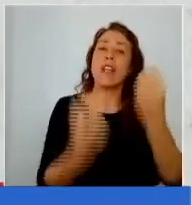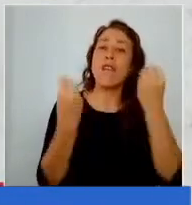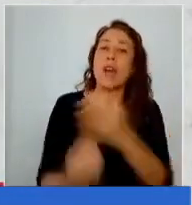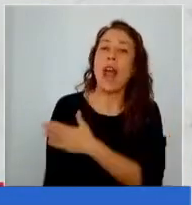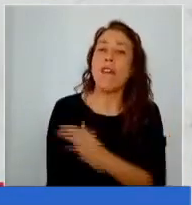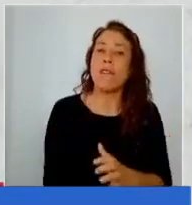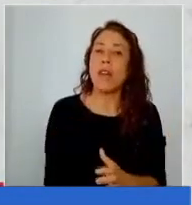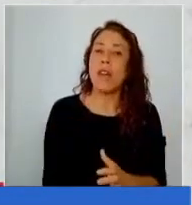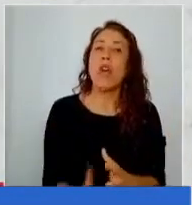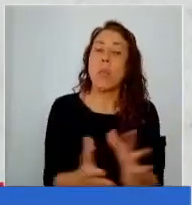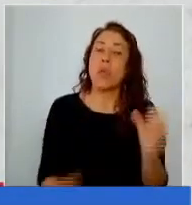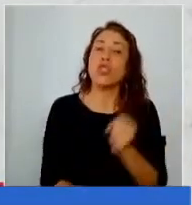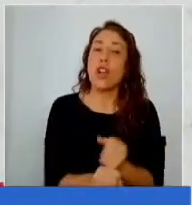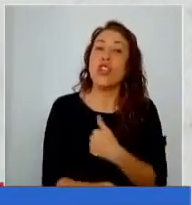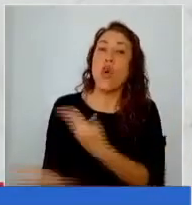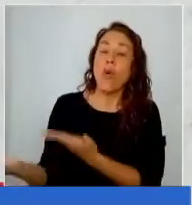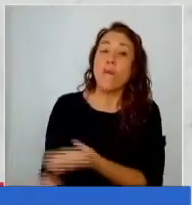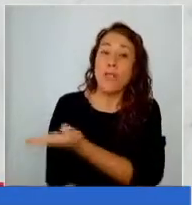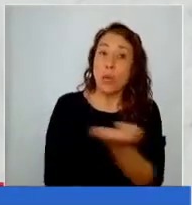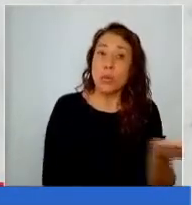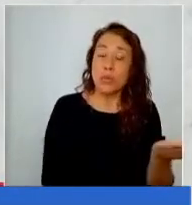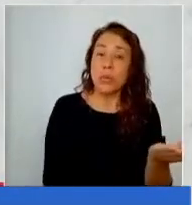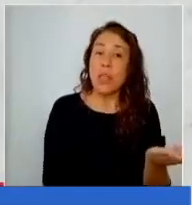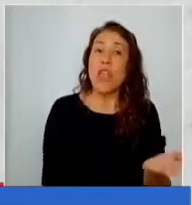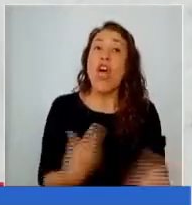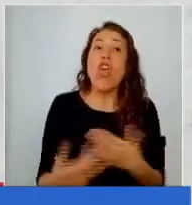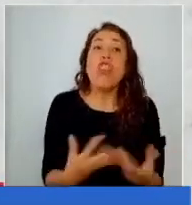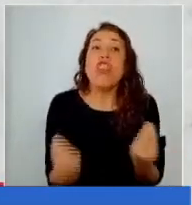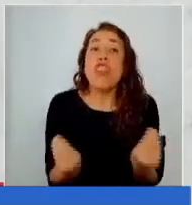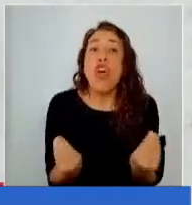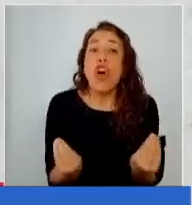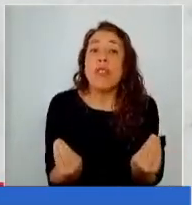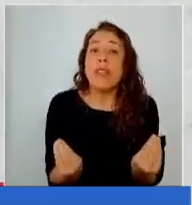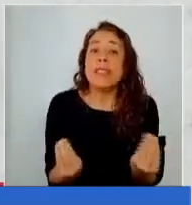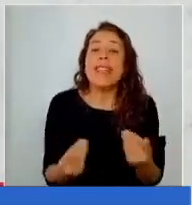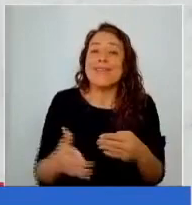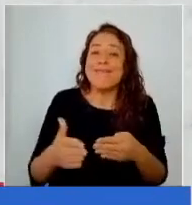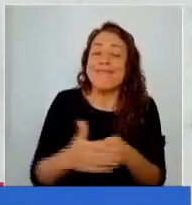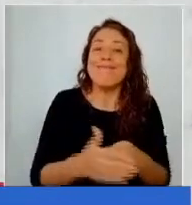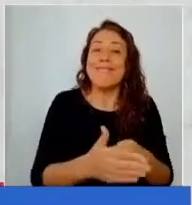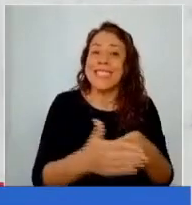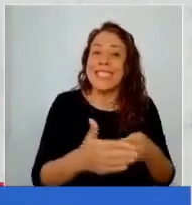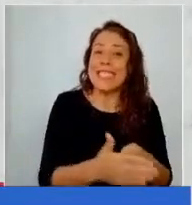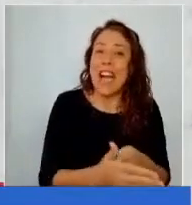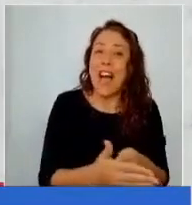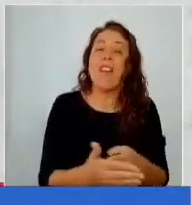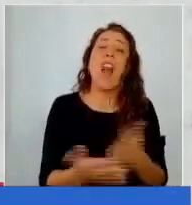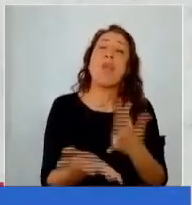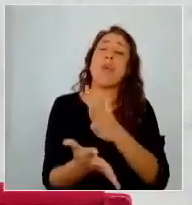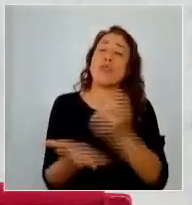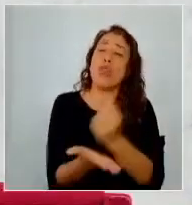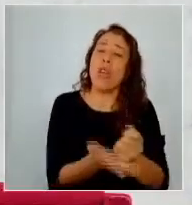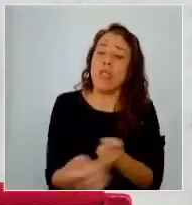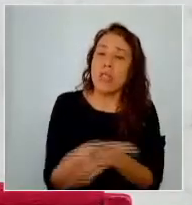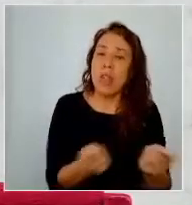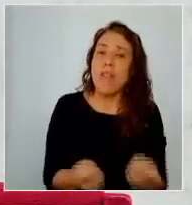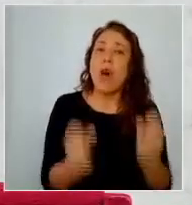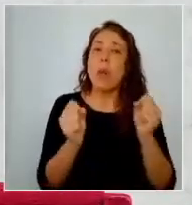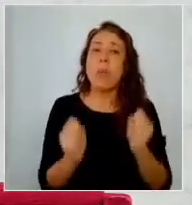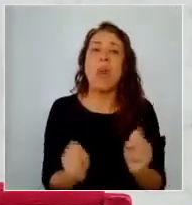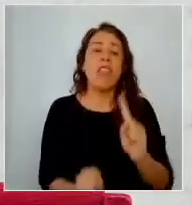Los invito a ver dos qué dónde están esas tramas que puede ser burocráticas que puede ser de incomprensión